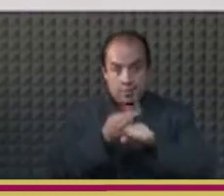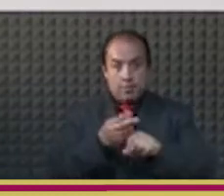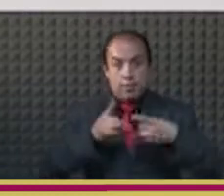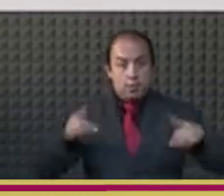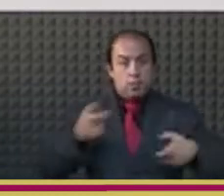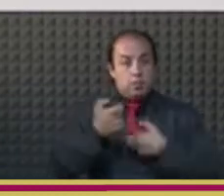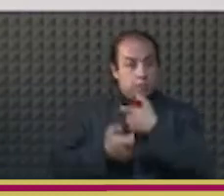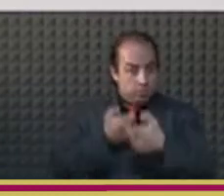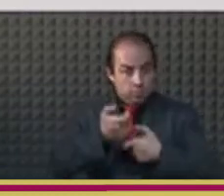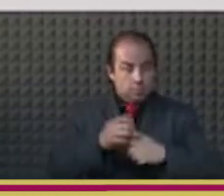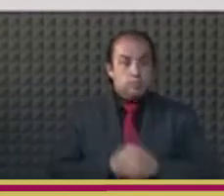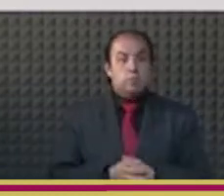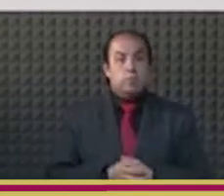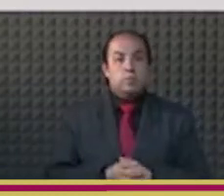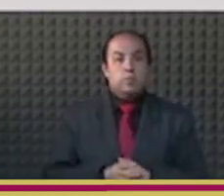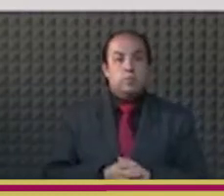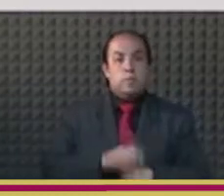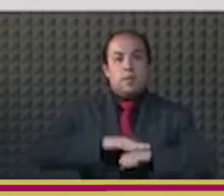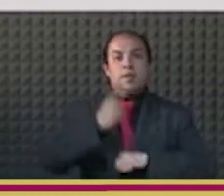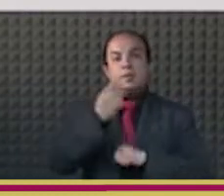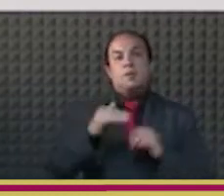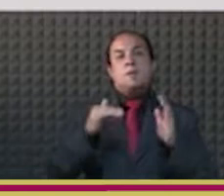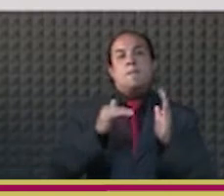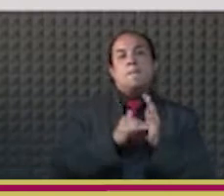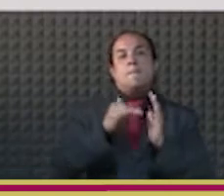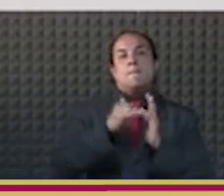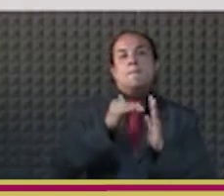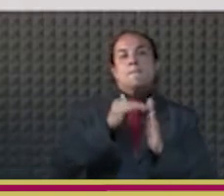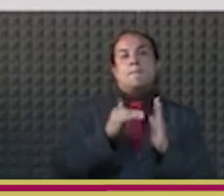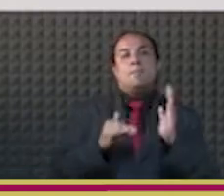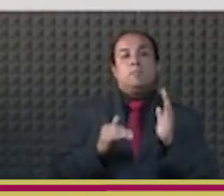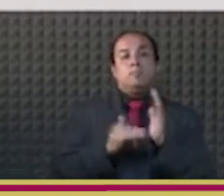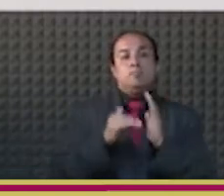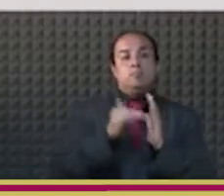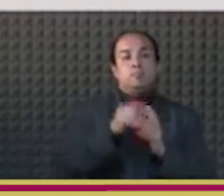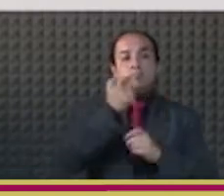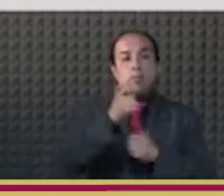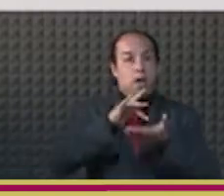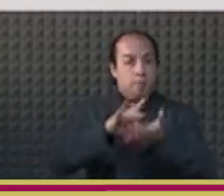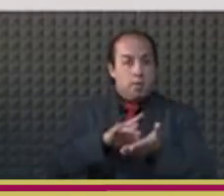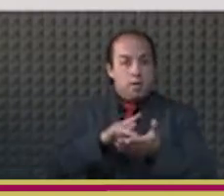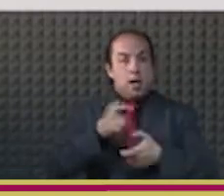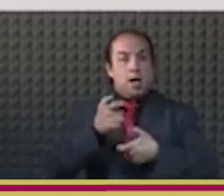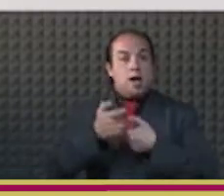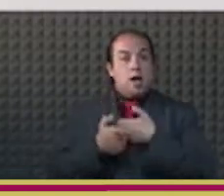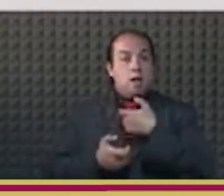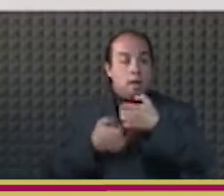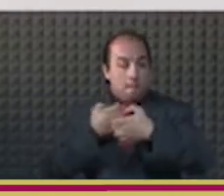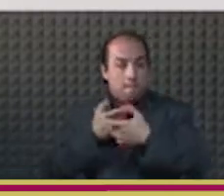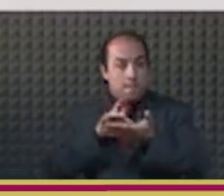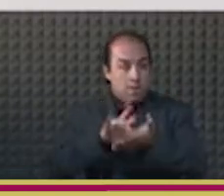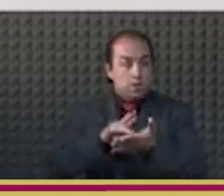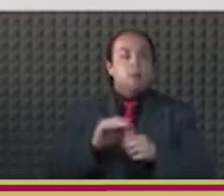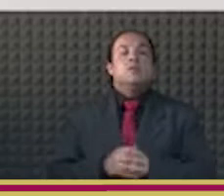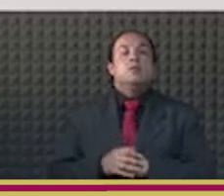de Desarrollo Económico, más de 1,000 millones de pesos para apoyar a microempresas y